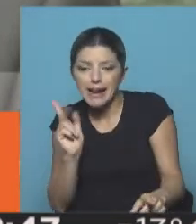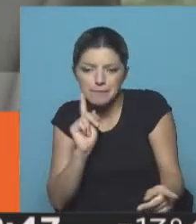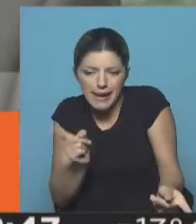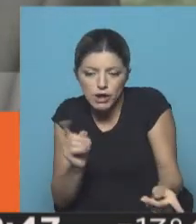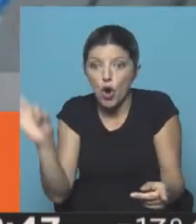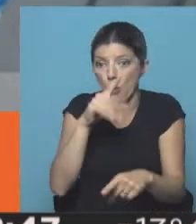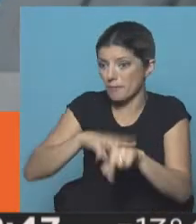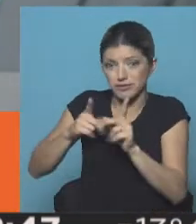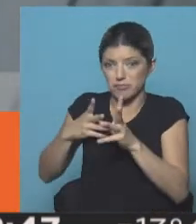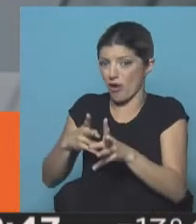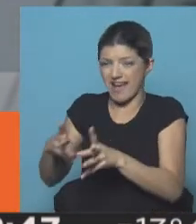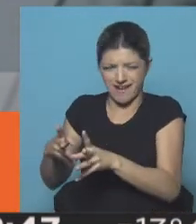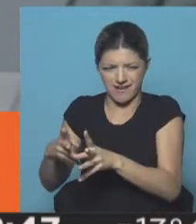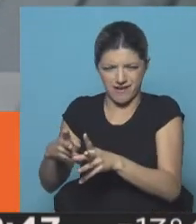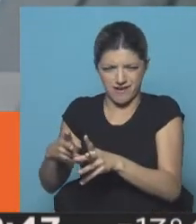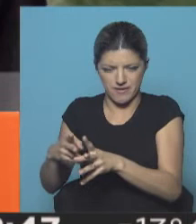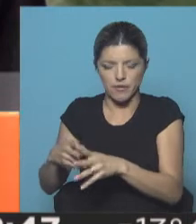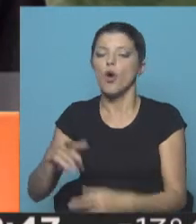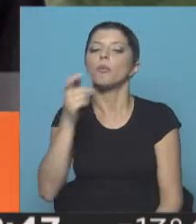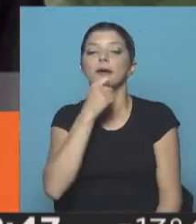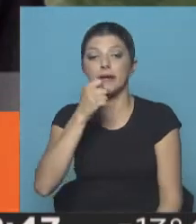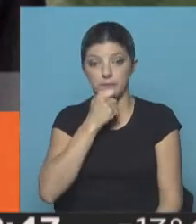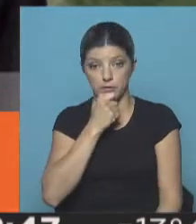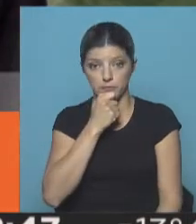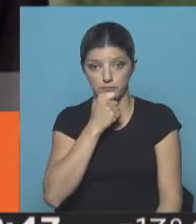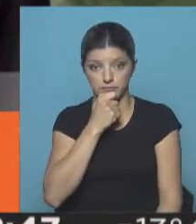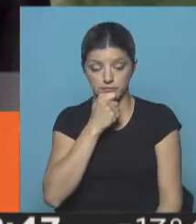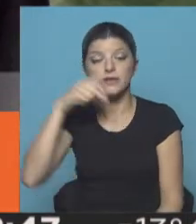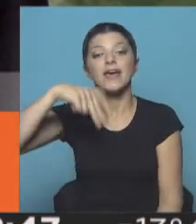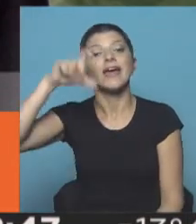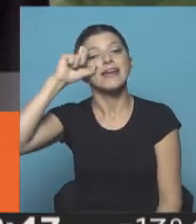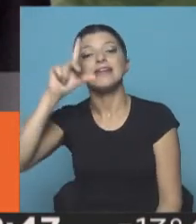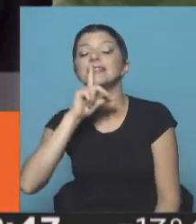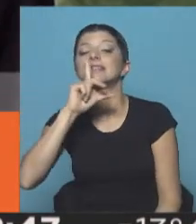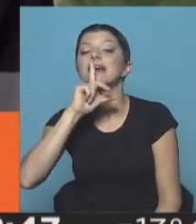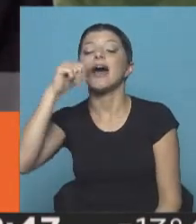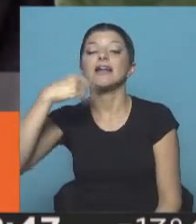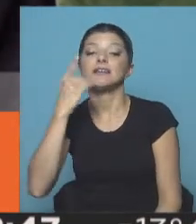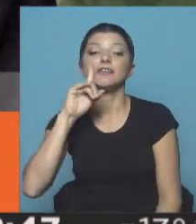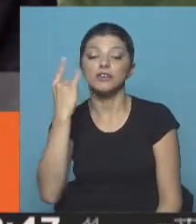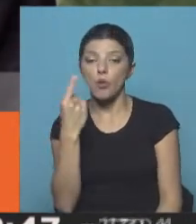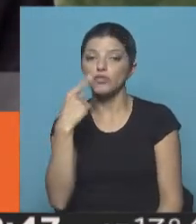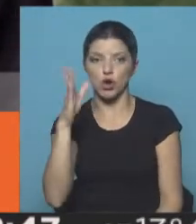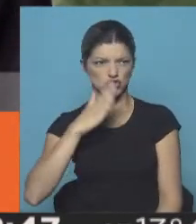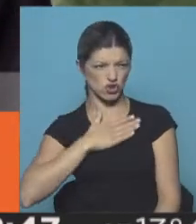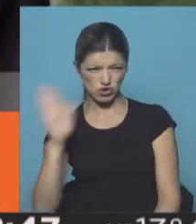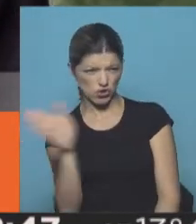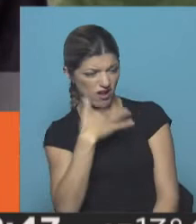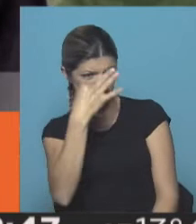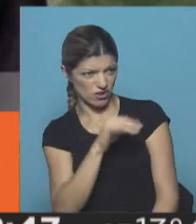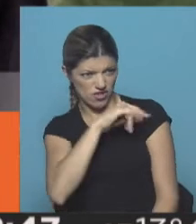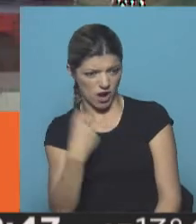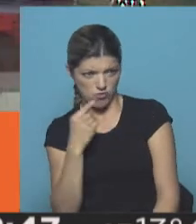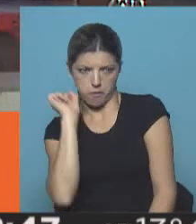de Netanyahu, por ejemplo, diciendo yo no voy a acatar ninguna de las resoluciones de Naciones Unidas, da una pausa. Nos habíamos dado cuenta, habría que